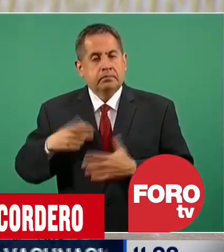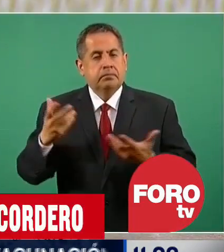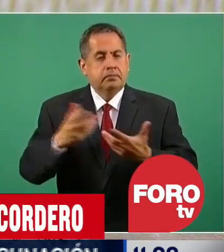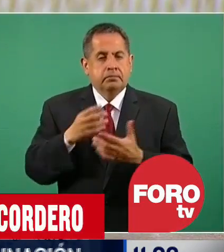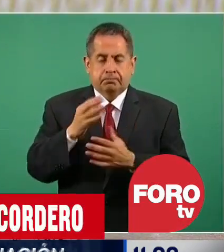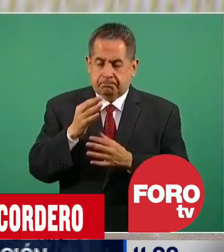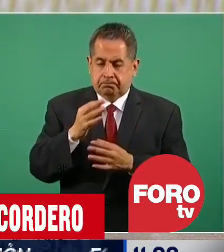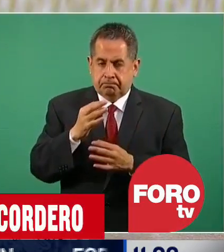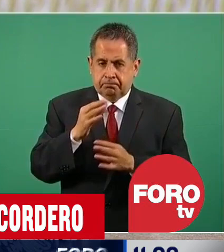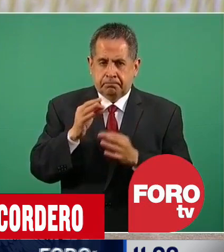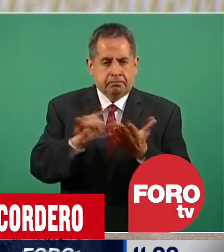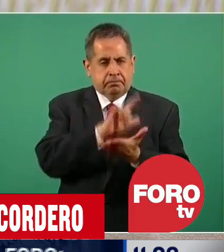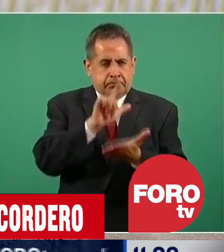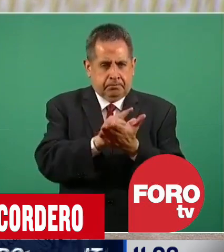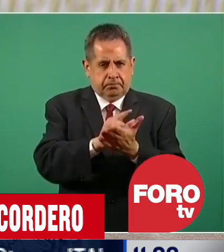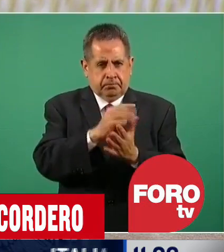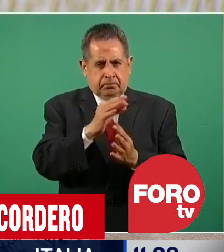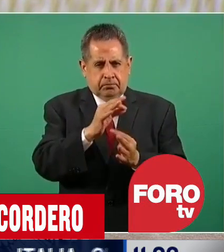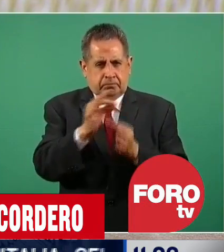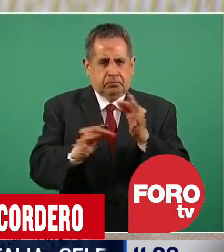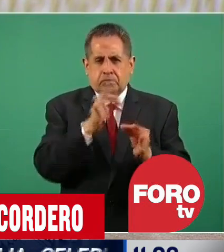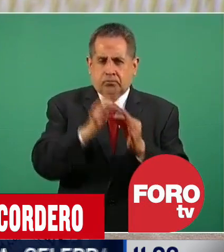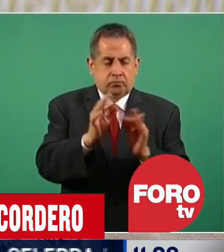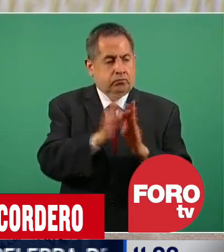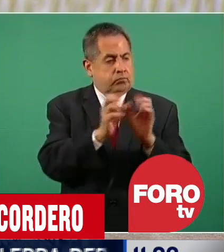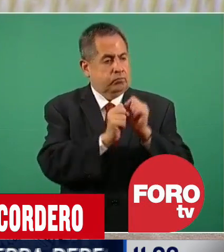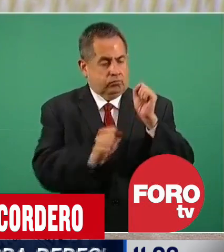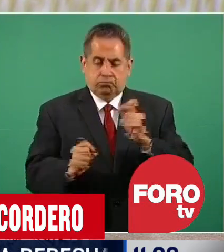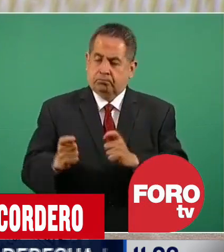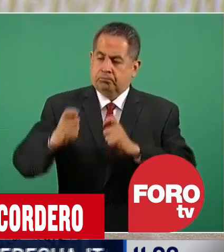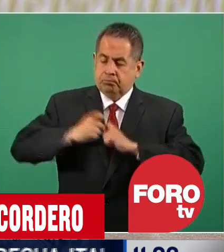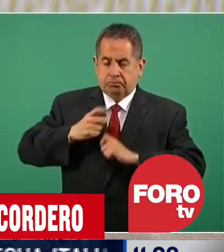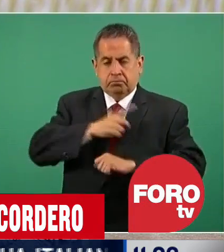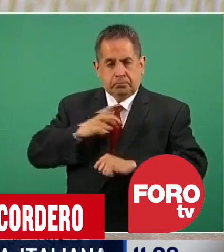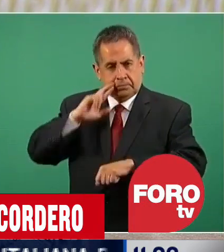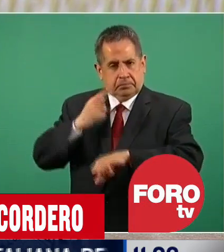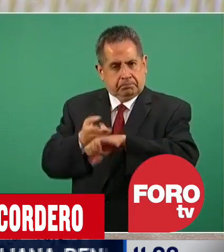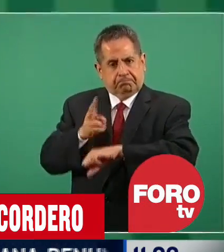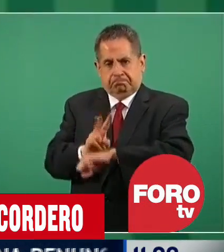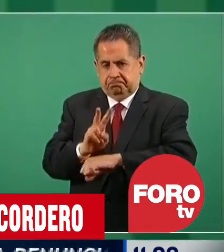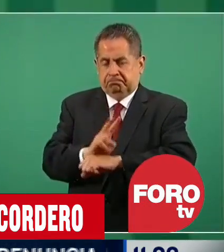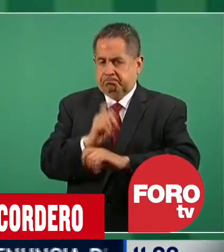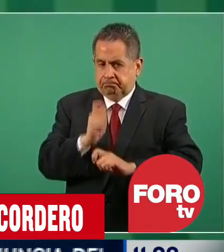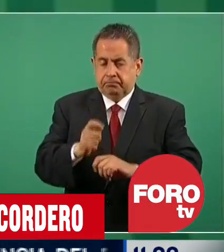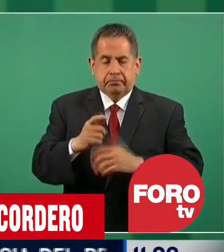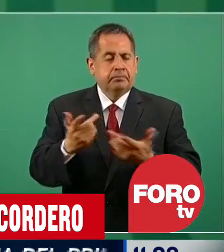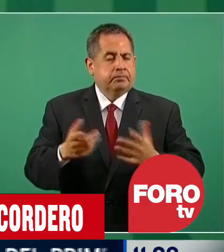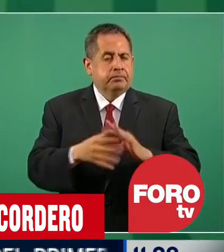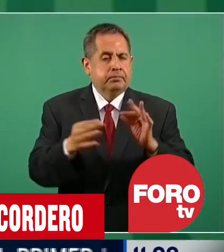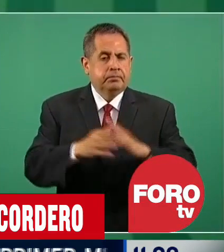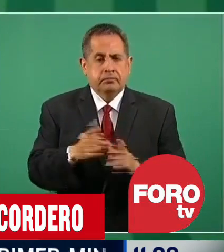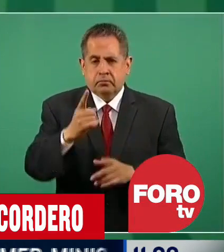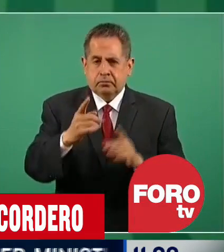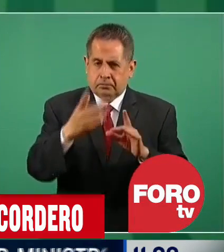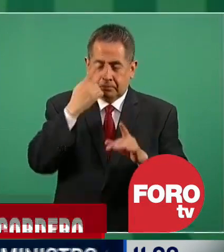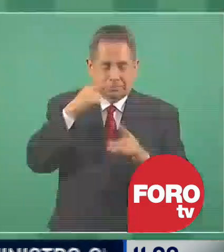a la salud del presidente Andrés Manuel López Obrador. Aseguró que se encuentra fuerte, recuperándose y trabajando en aislamiento.